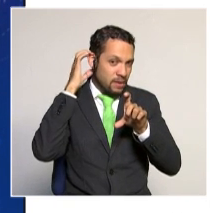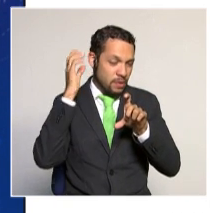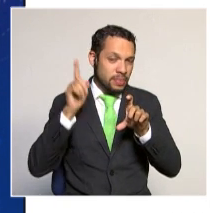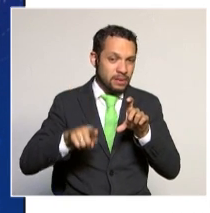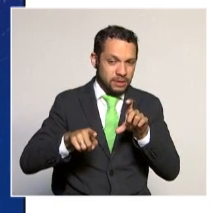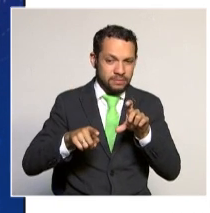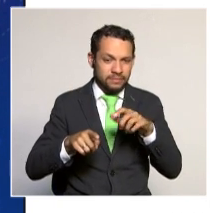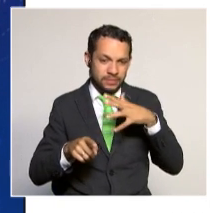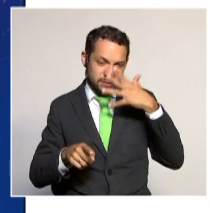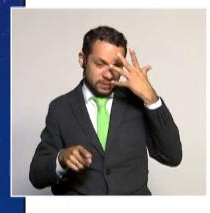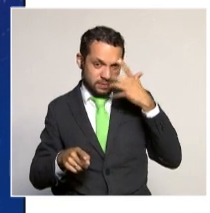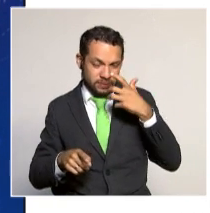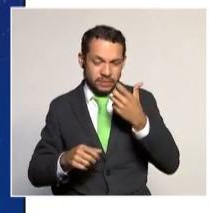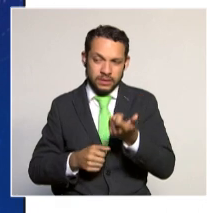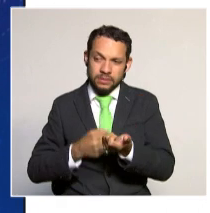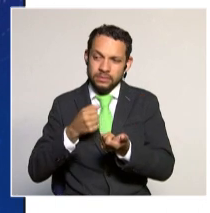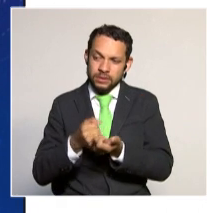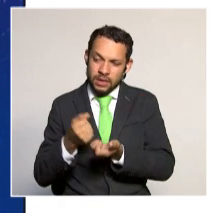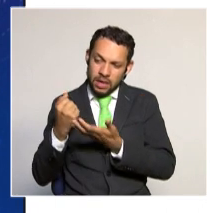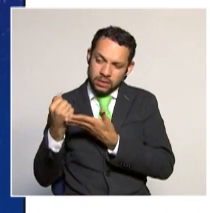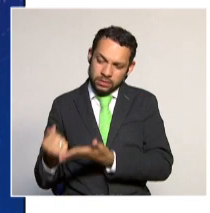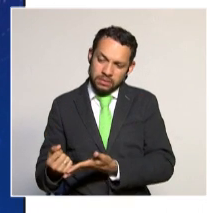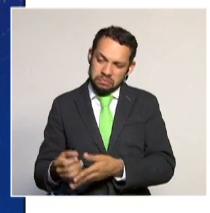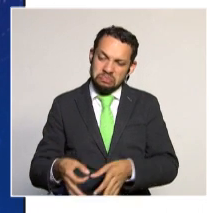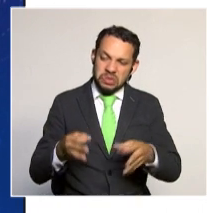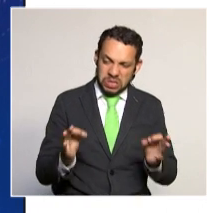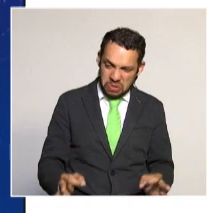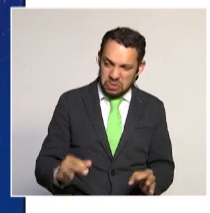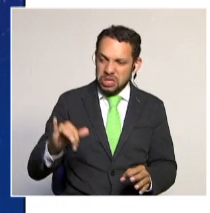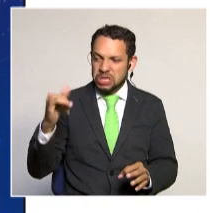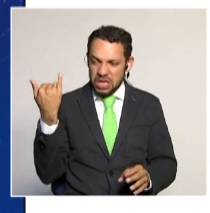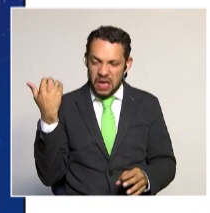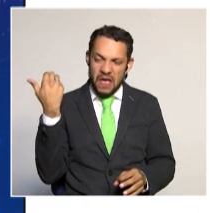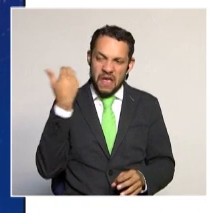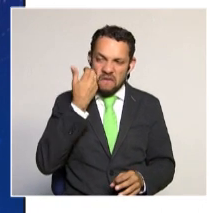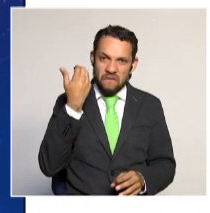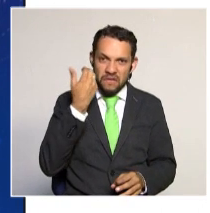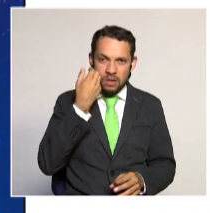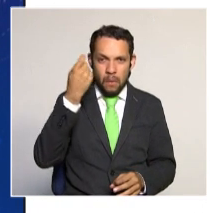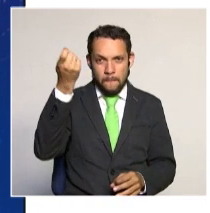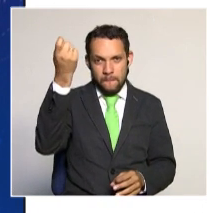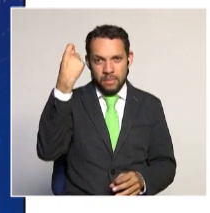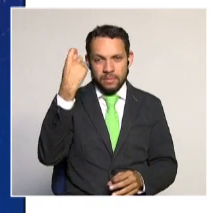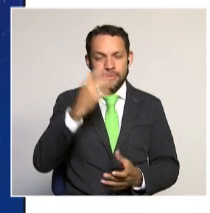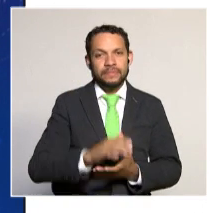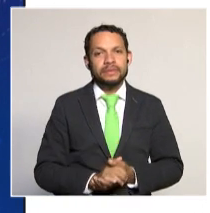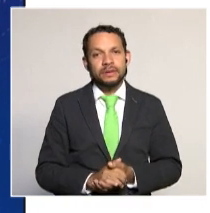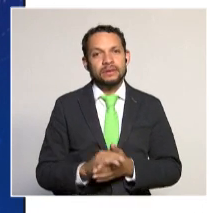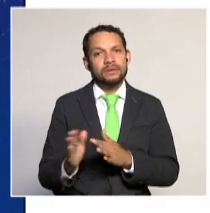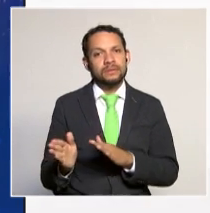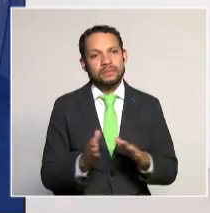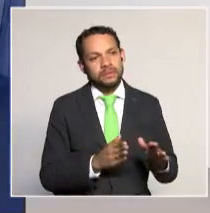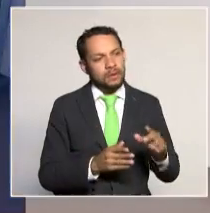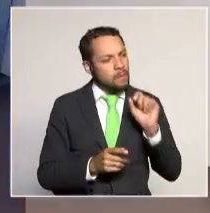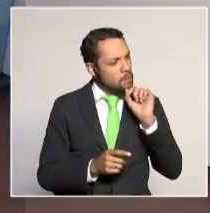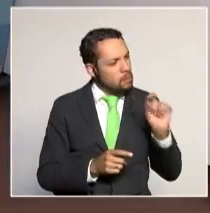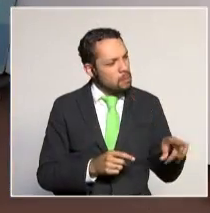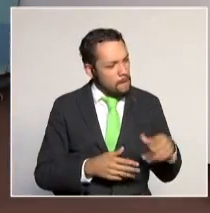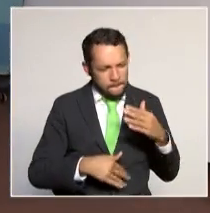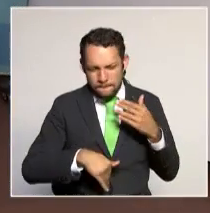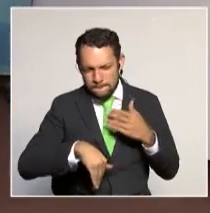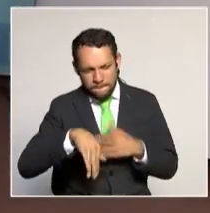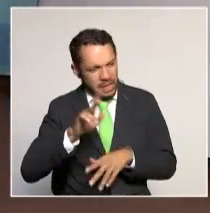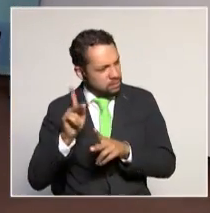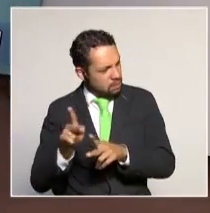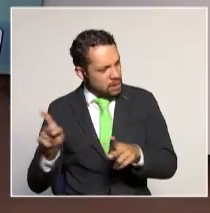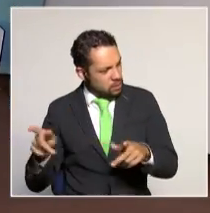que le ayudarían a ratificar efectivamente que se trata de enfermedad de Alzheimer. ¿Por qué cada vez hay más